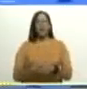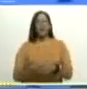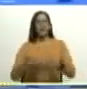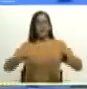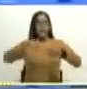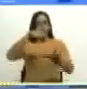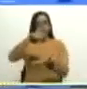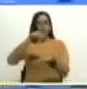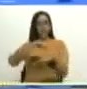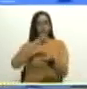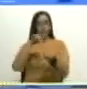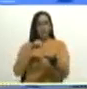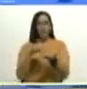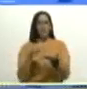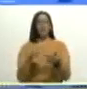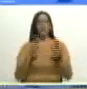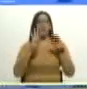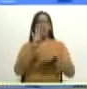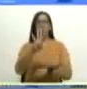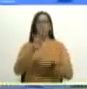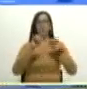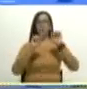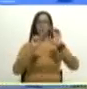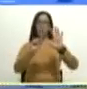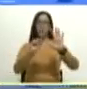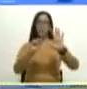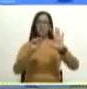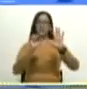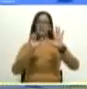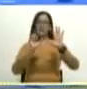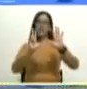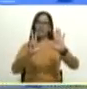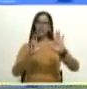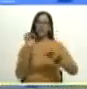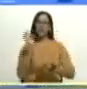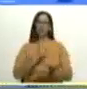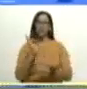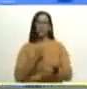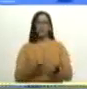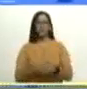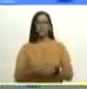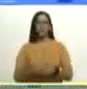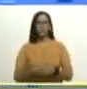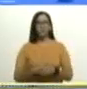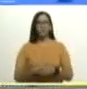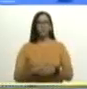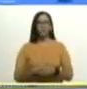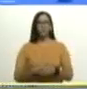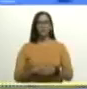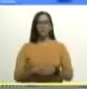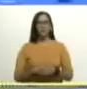nacional, 4.86%. En los medicamentos para enfermedades del corazón,